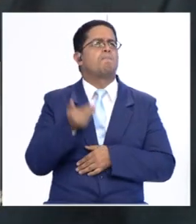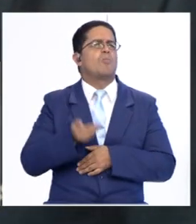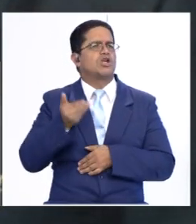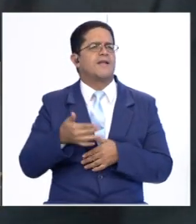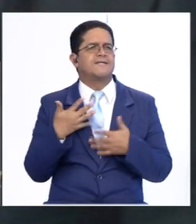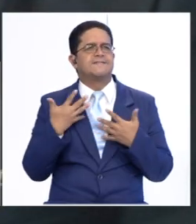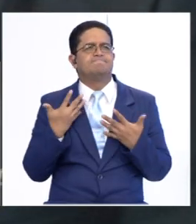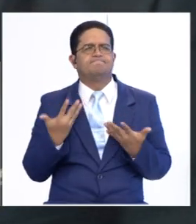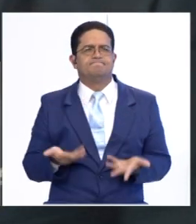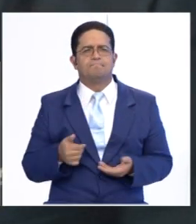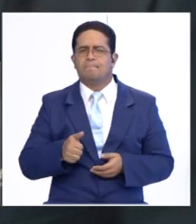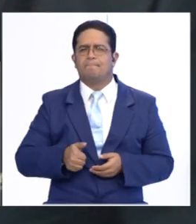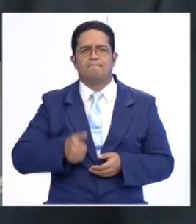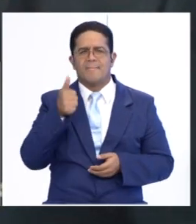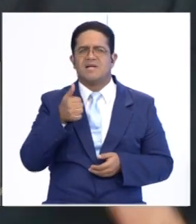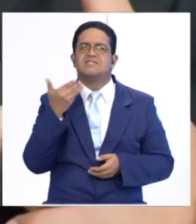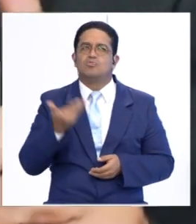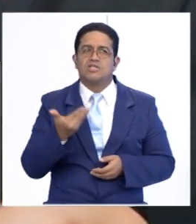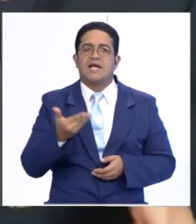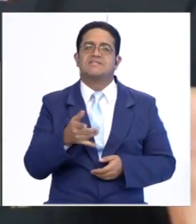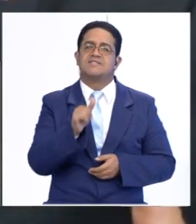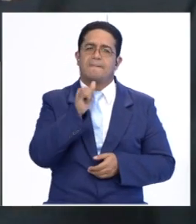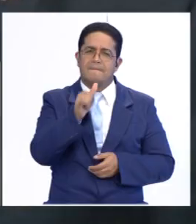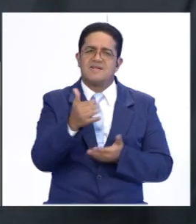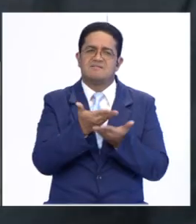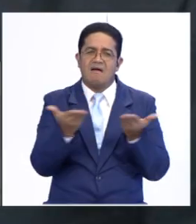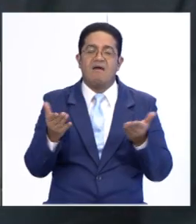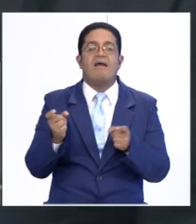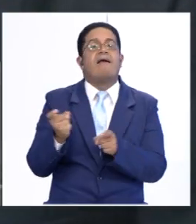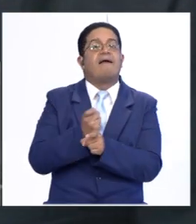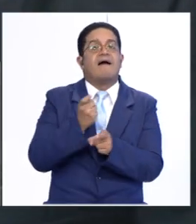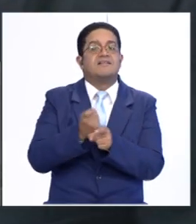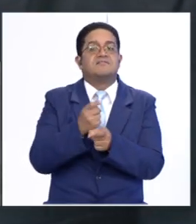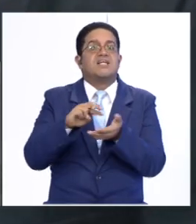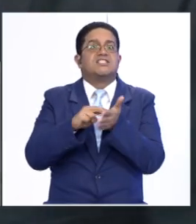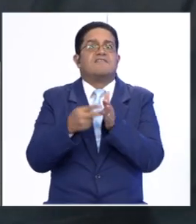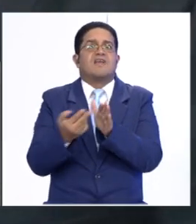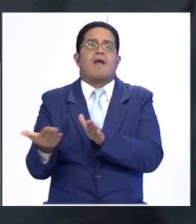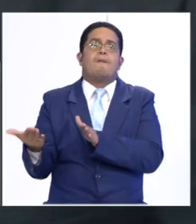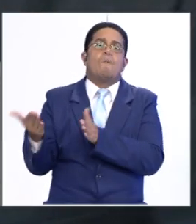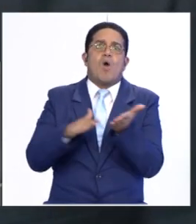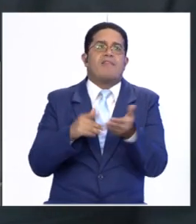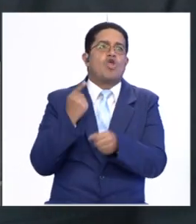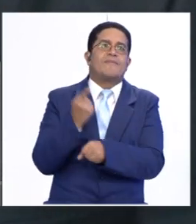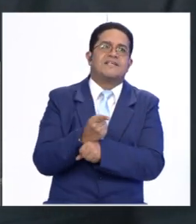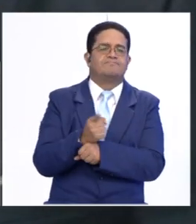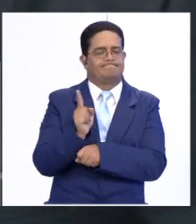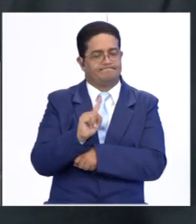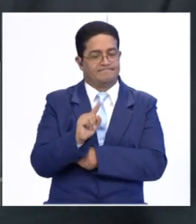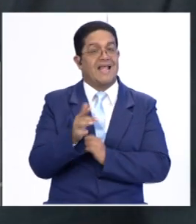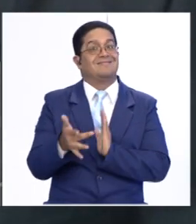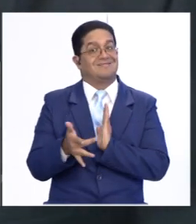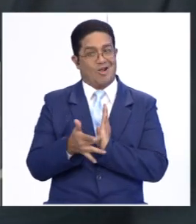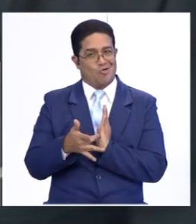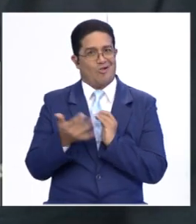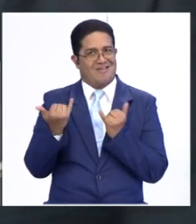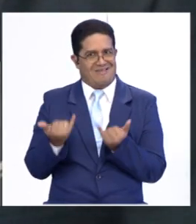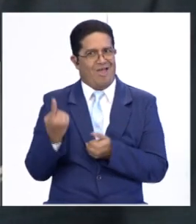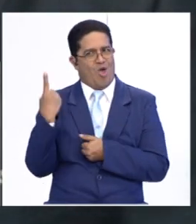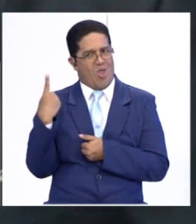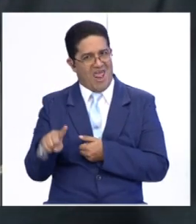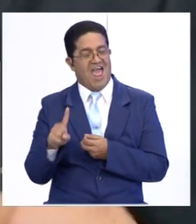lo más importante y el mensaje nuestro, el cáncer no es sinónimo de muerte. Con la tecnología actual, con los medios